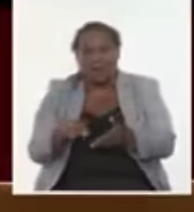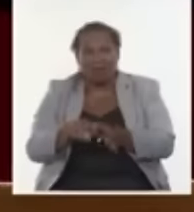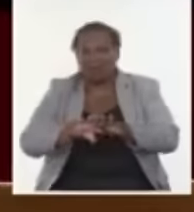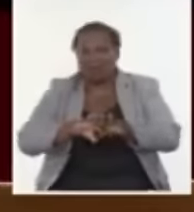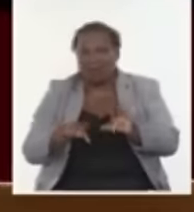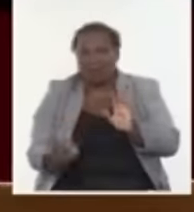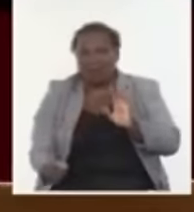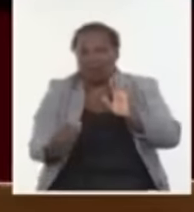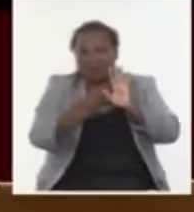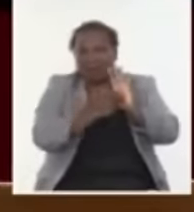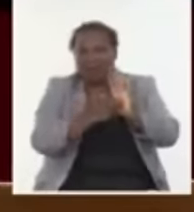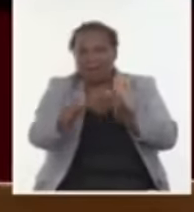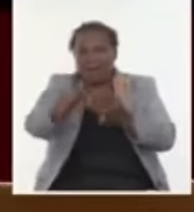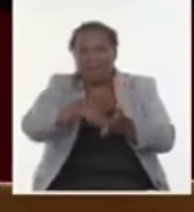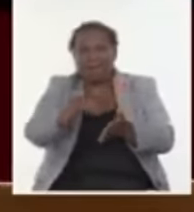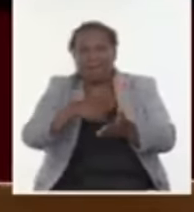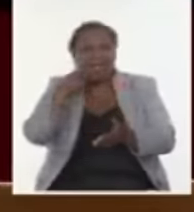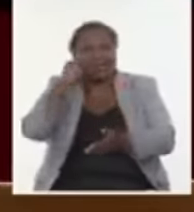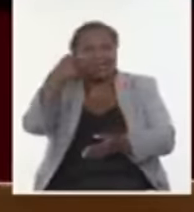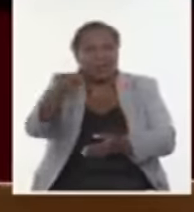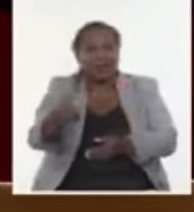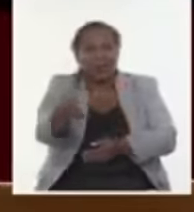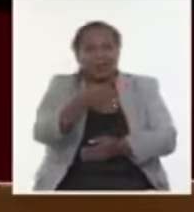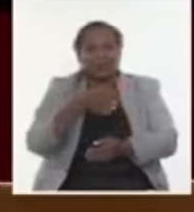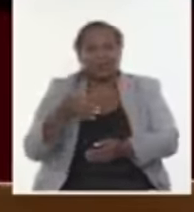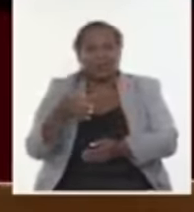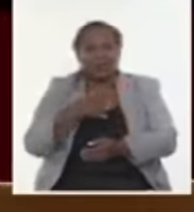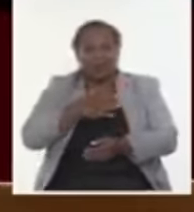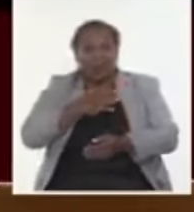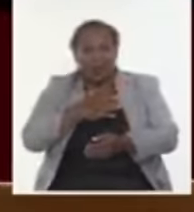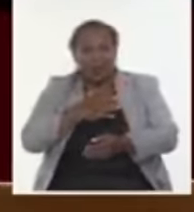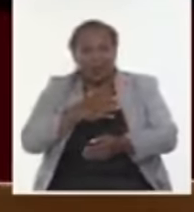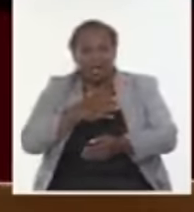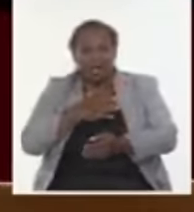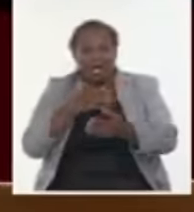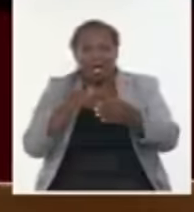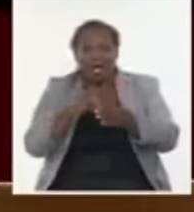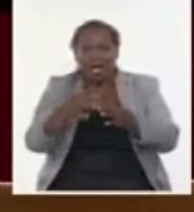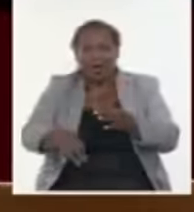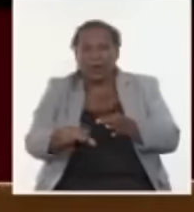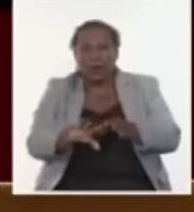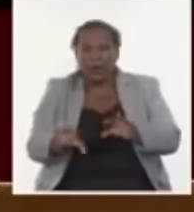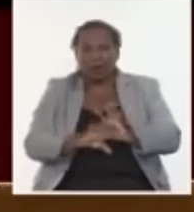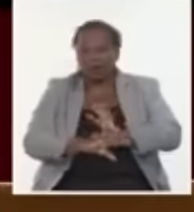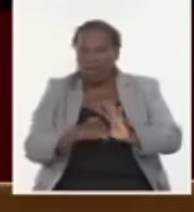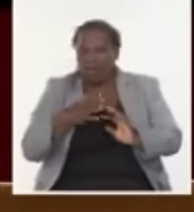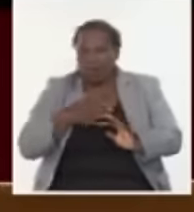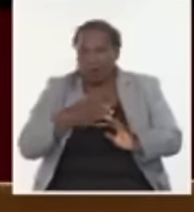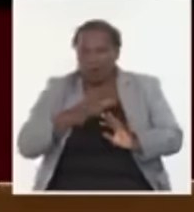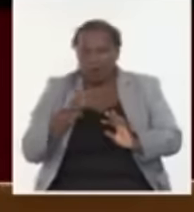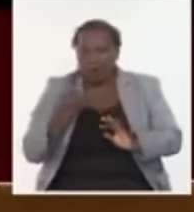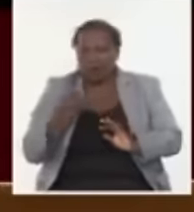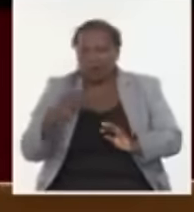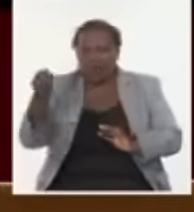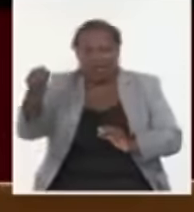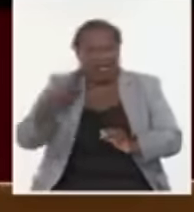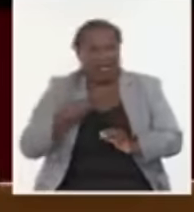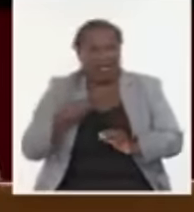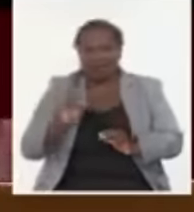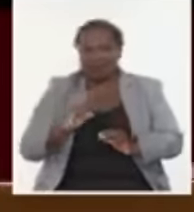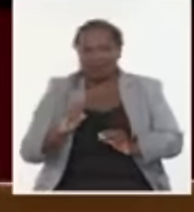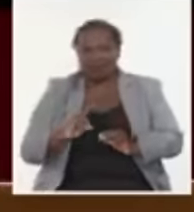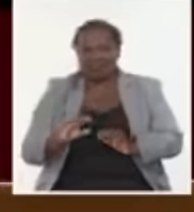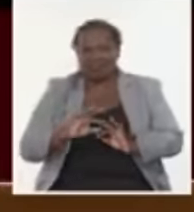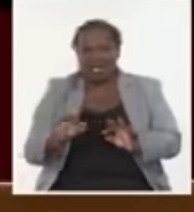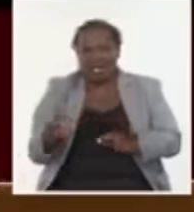el plan del año que viene, qué municipio se va a autoabastecer de arroz, que tenemos municipios que lo pueden lograr. ¿Qué municipio